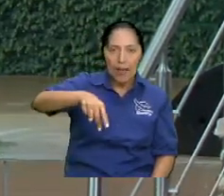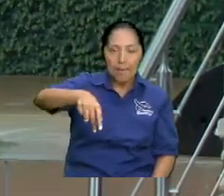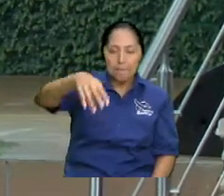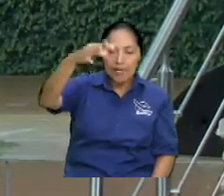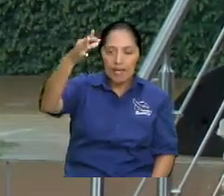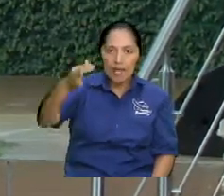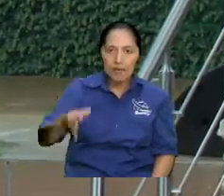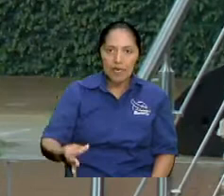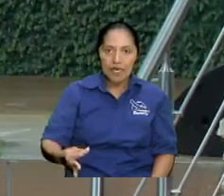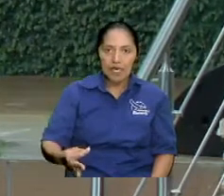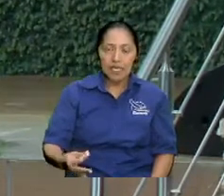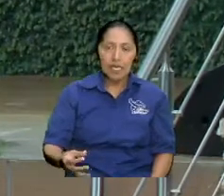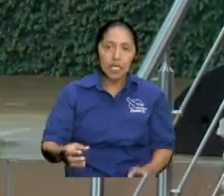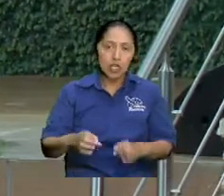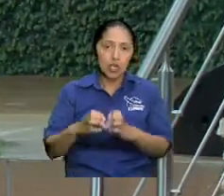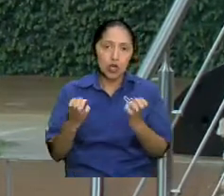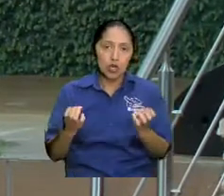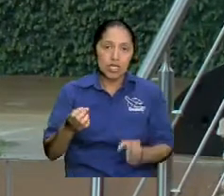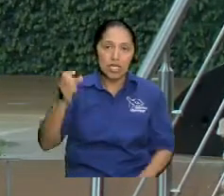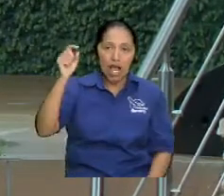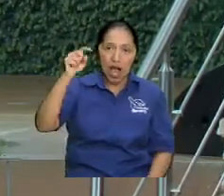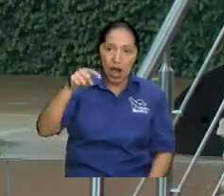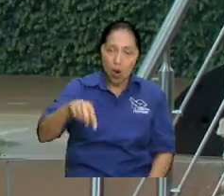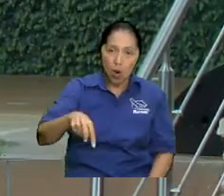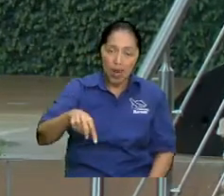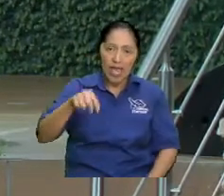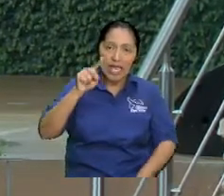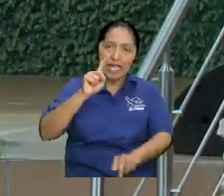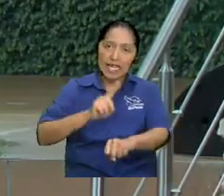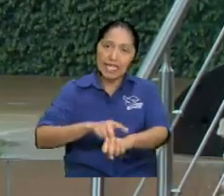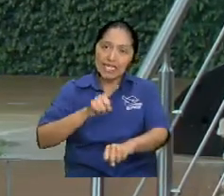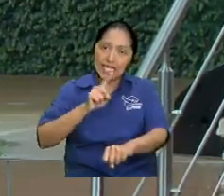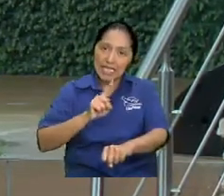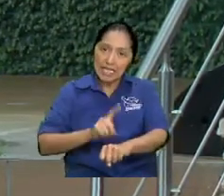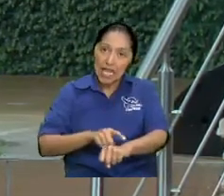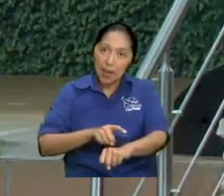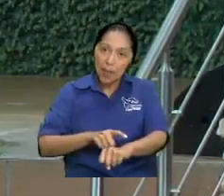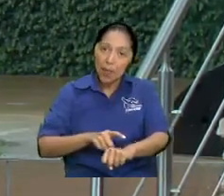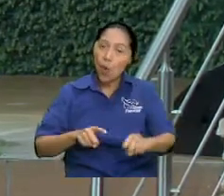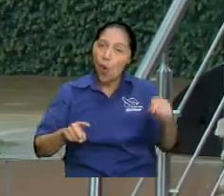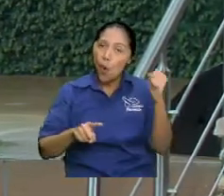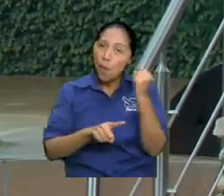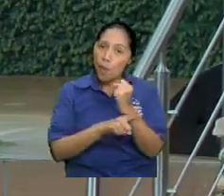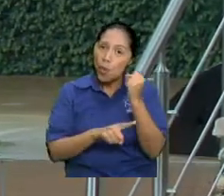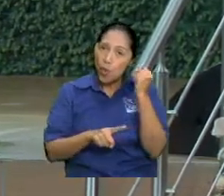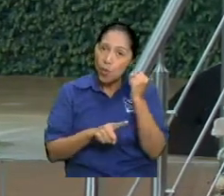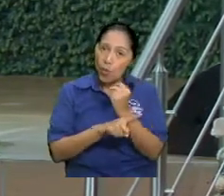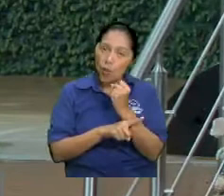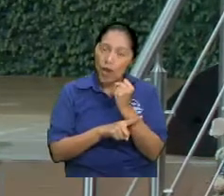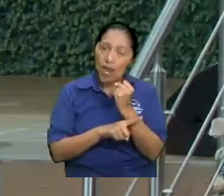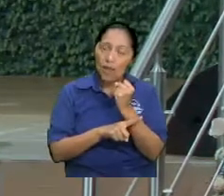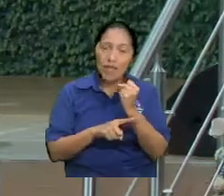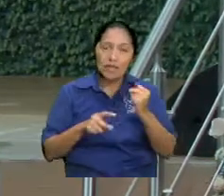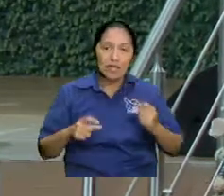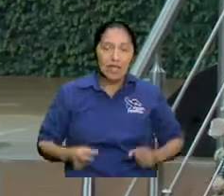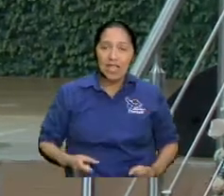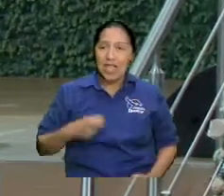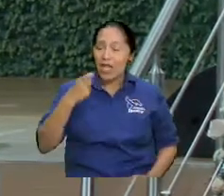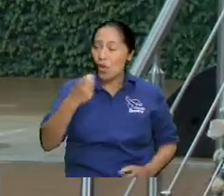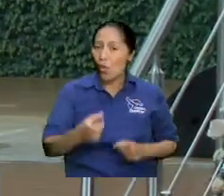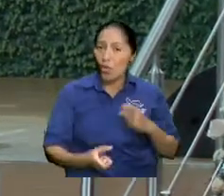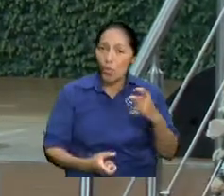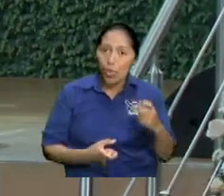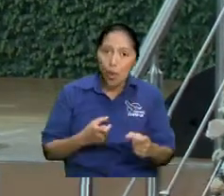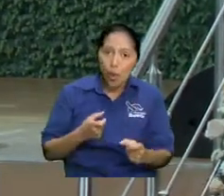incluso crisis económica mundial, en donde algunos son aprovechados